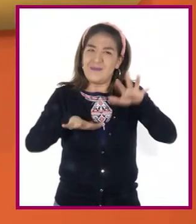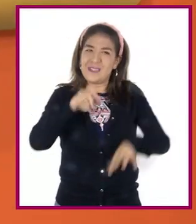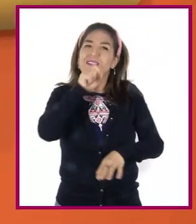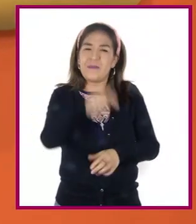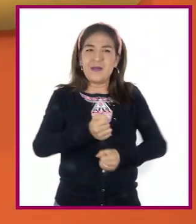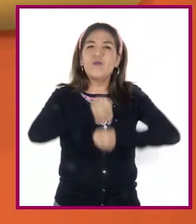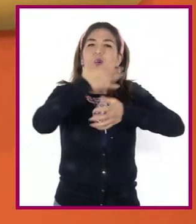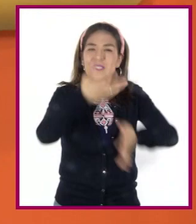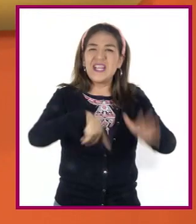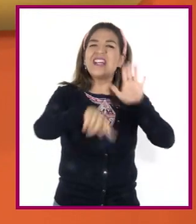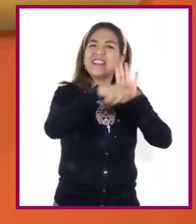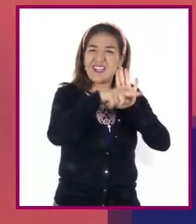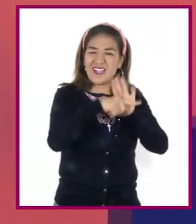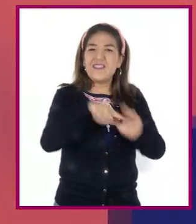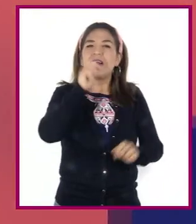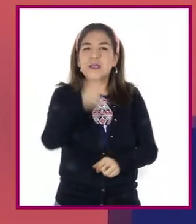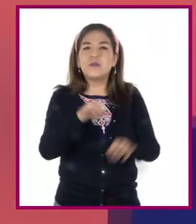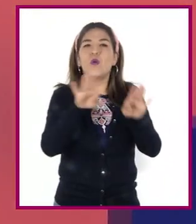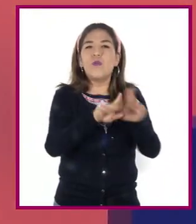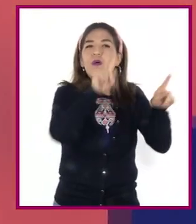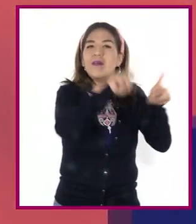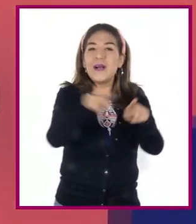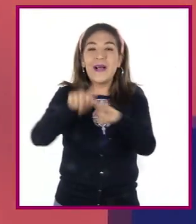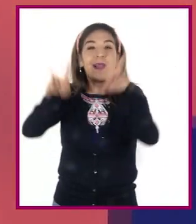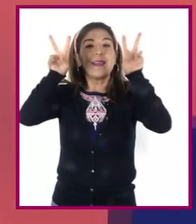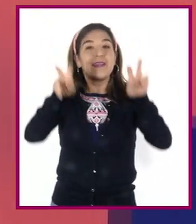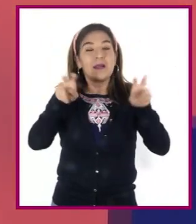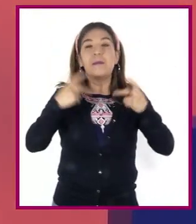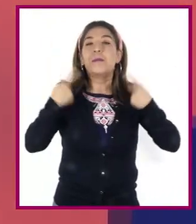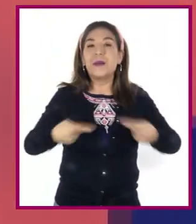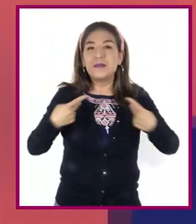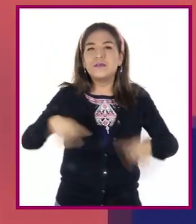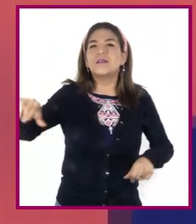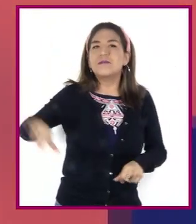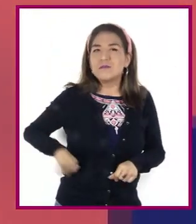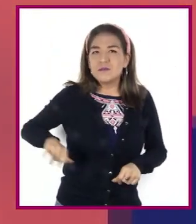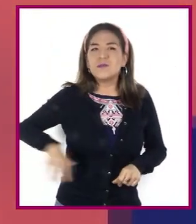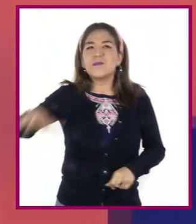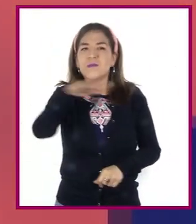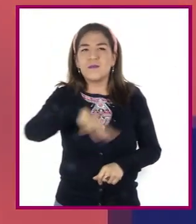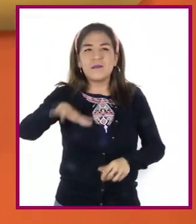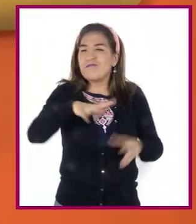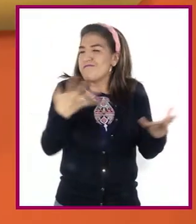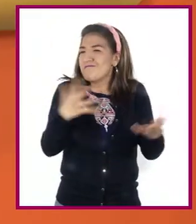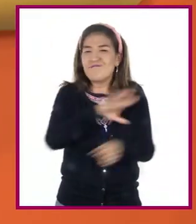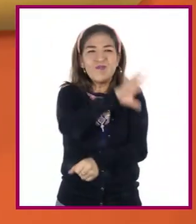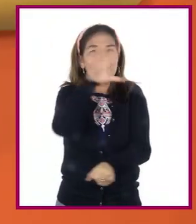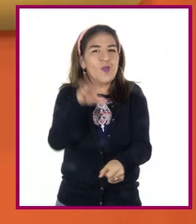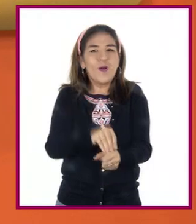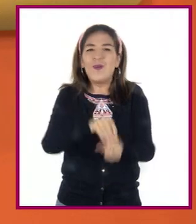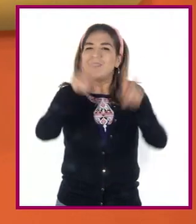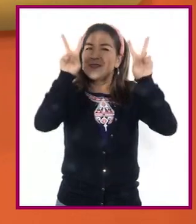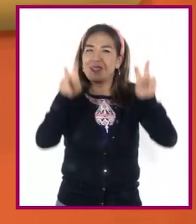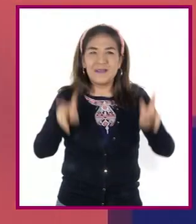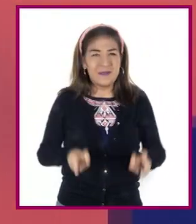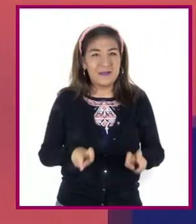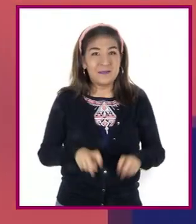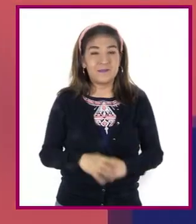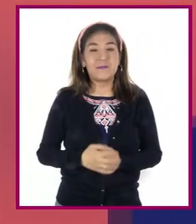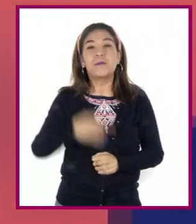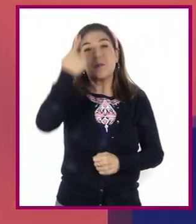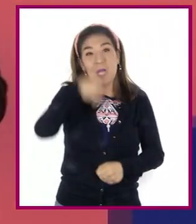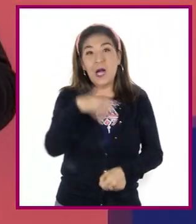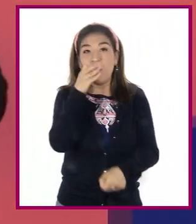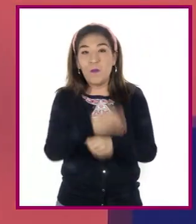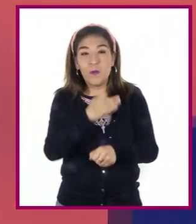la poesía se ocupa de todos los temas que le interesan a los seres humanos, o sea, todos. Y para terminar de